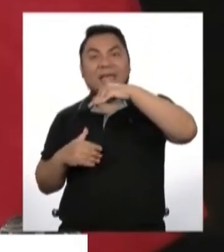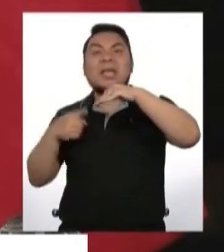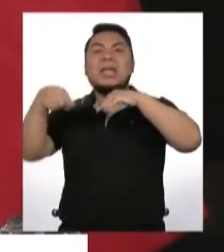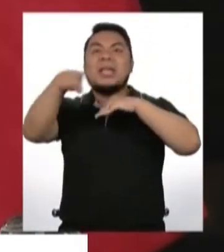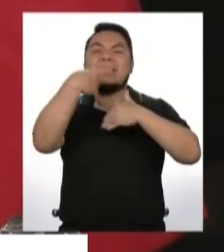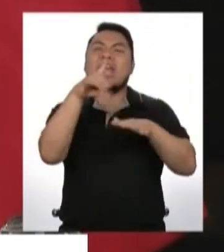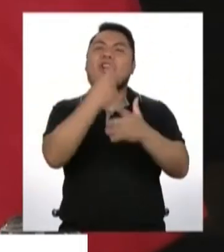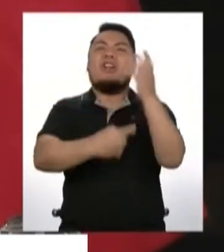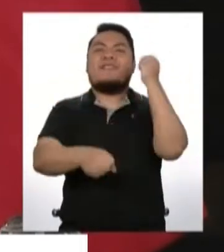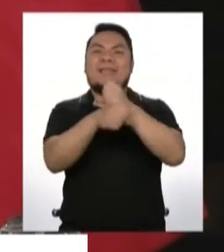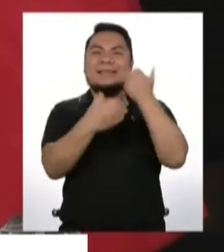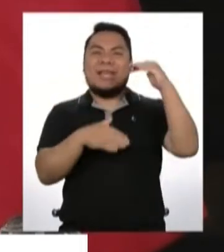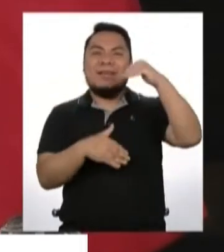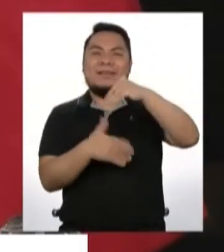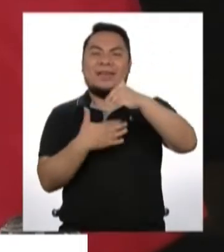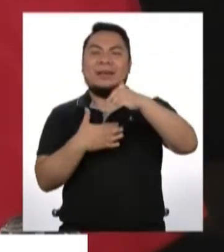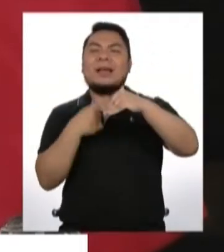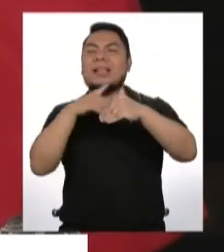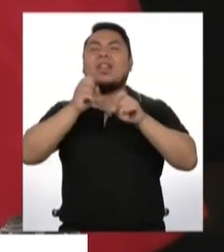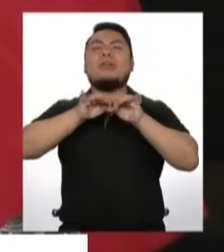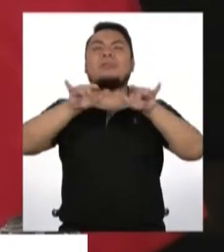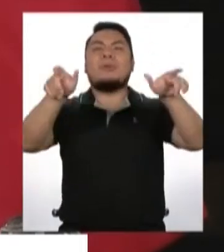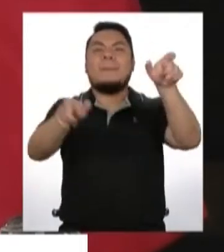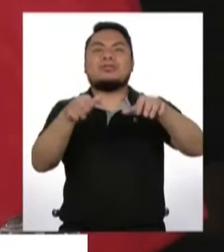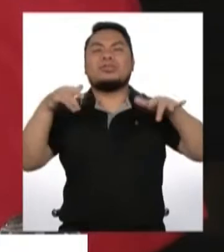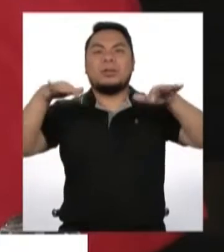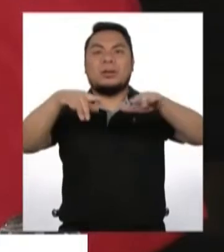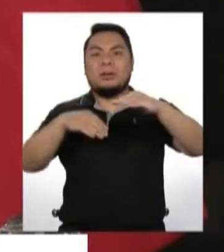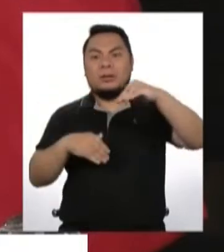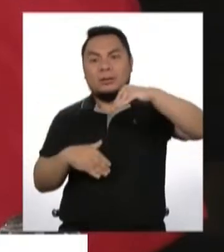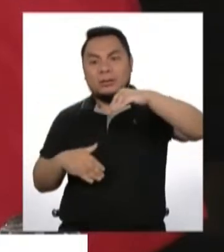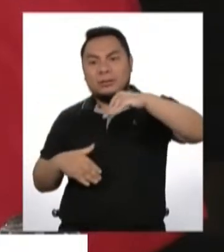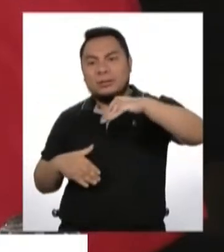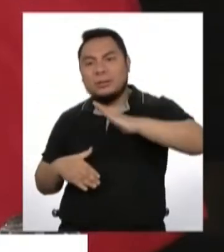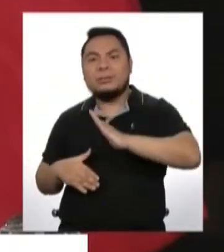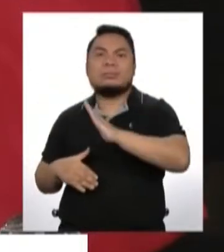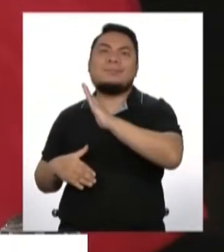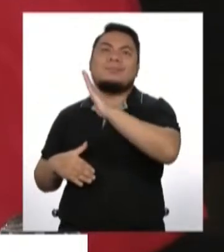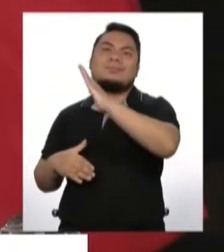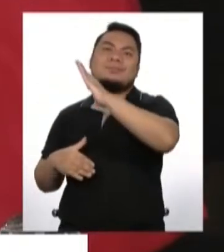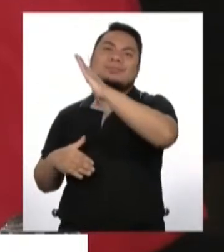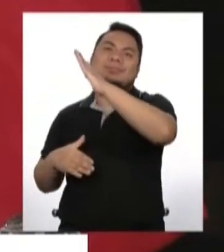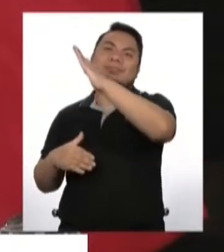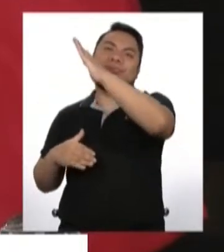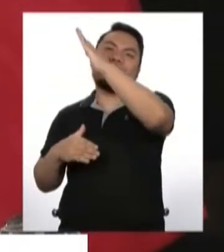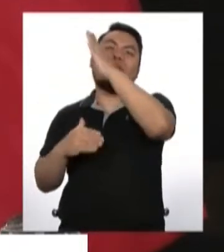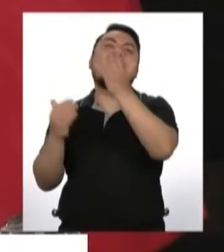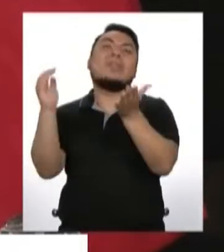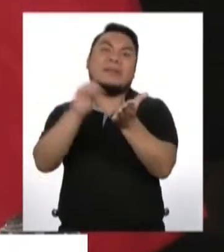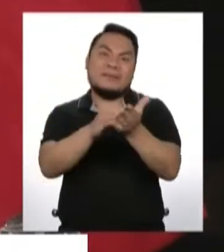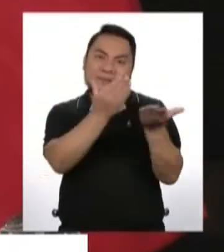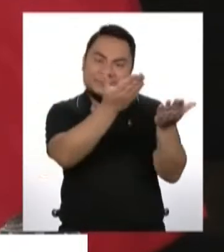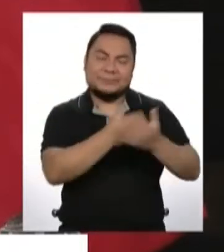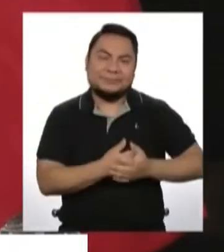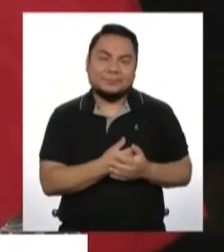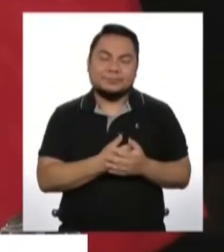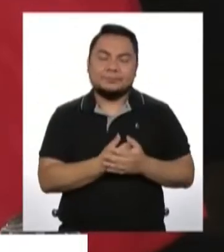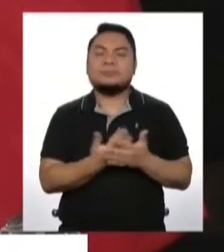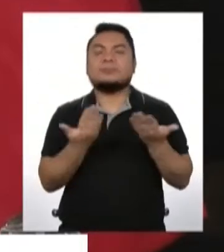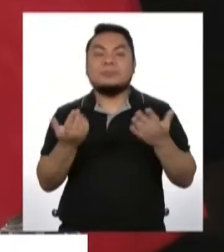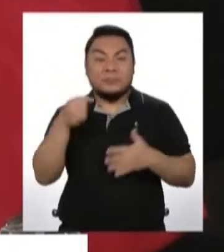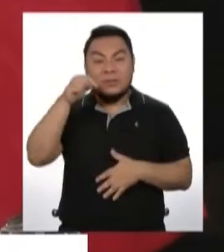rebota la curva con nuevos contagios. Lo que nos hace a nosotros en el